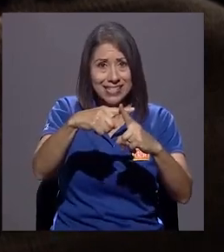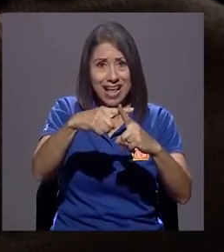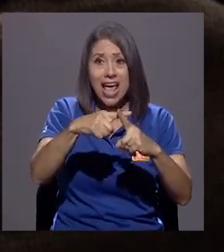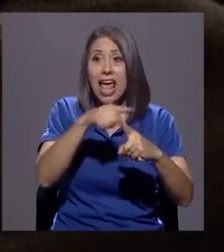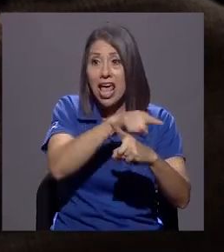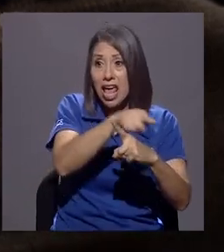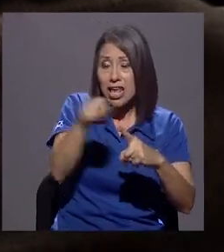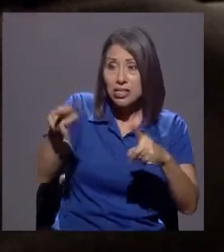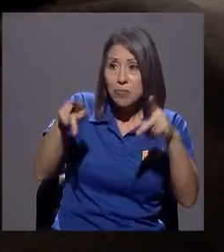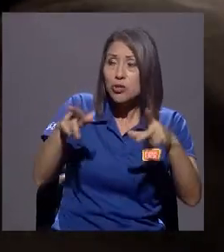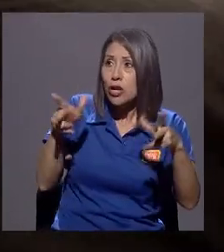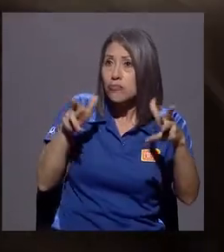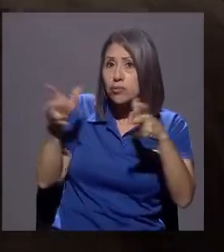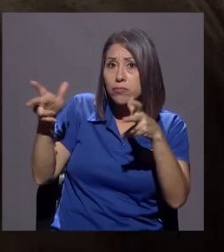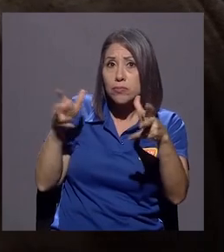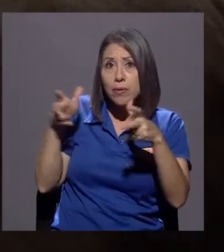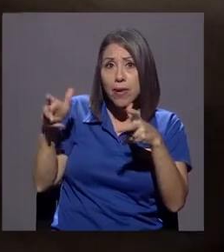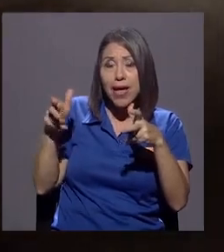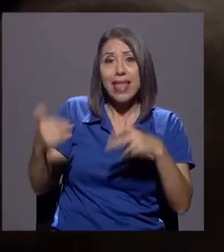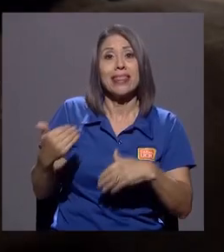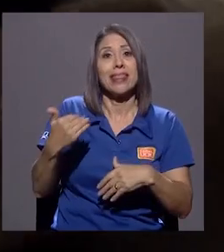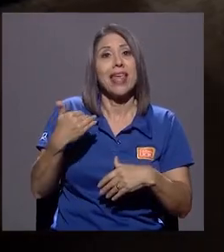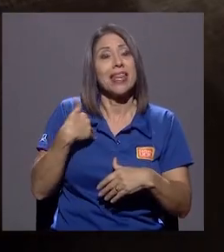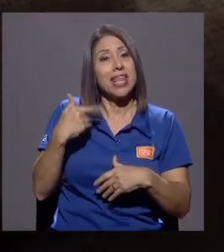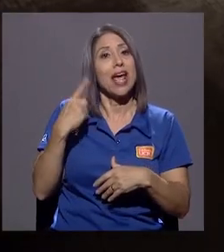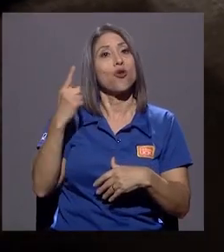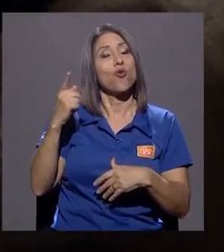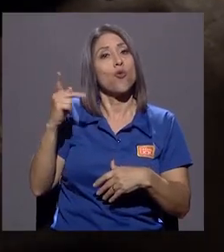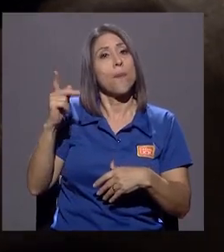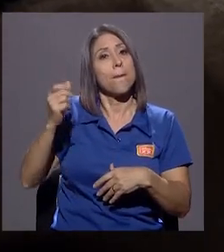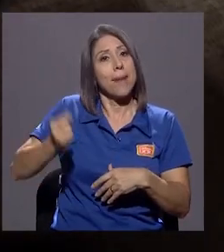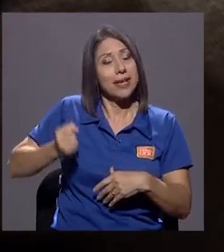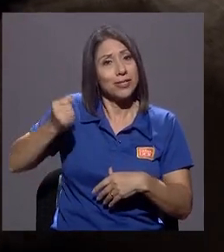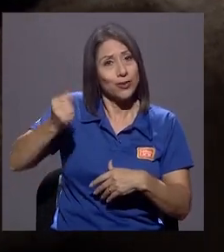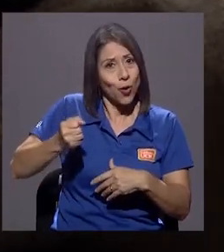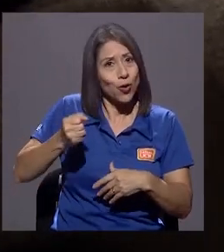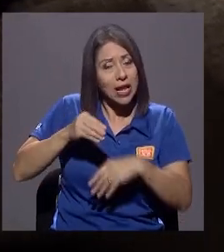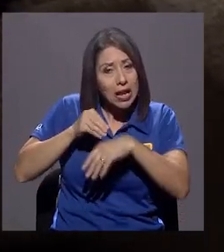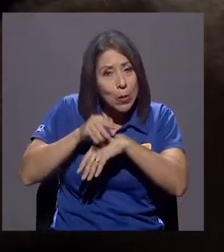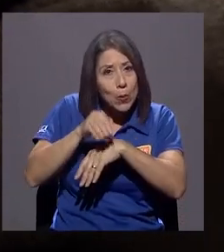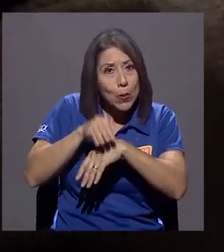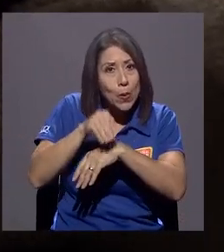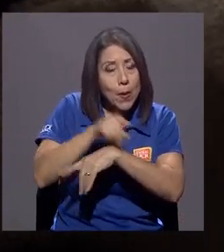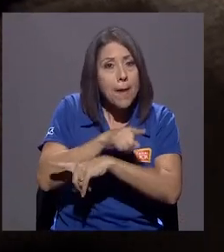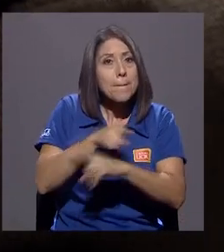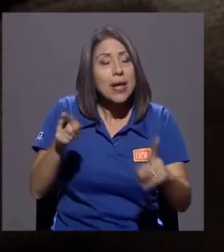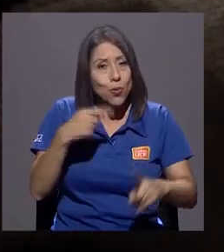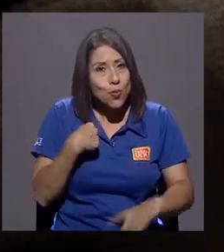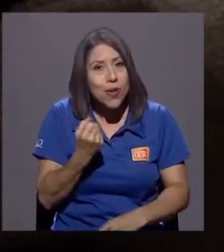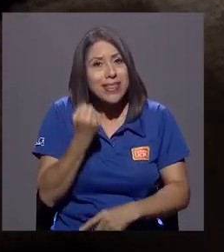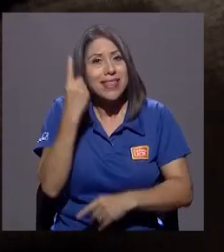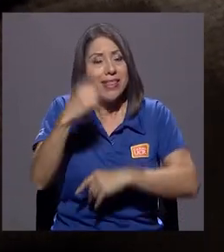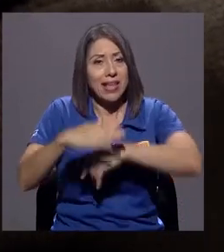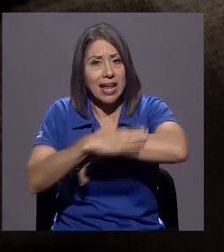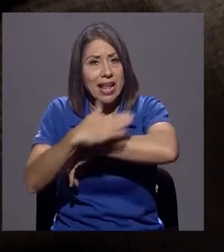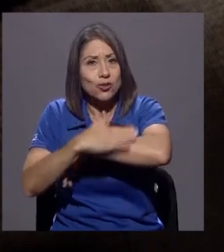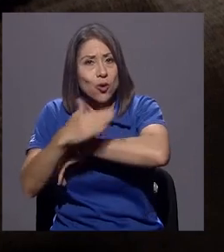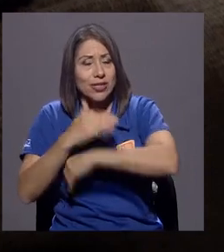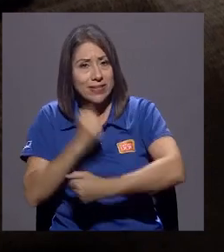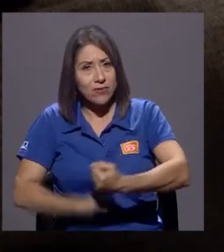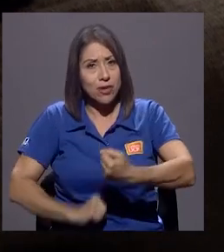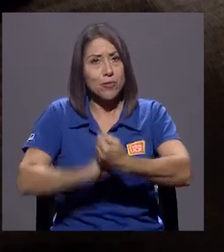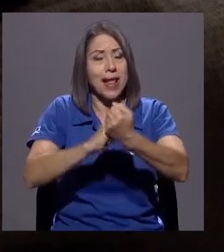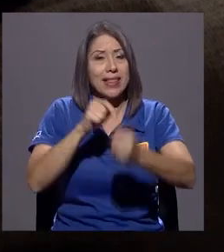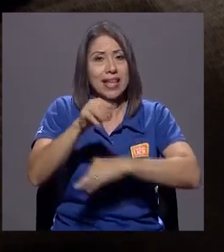auguraba el día a día claro y uno entiende por qué las costas en momentos determinados respalden ese tipo de organizaciones